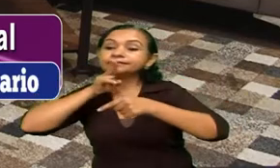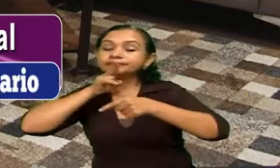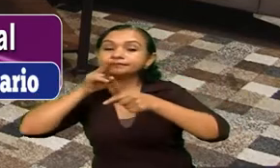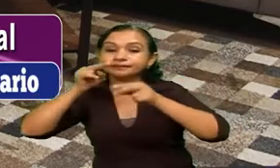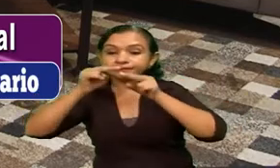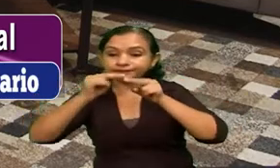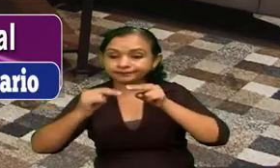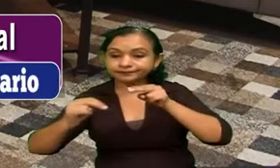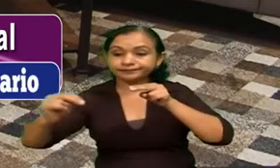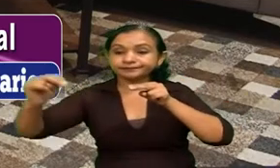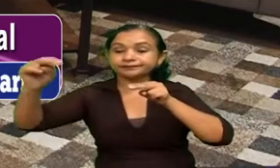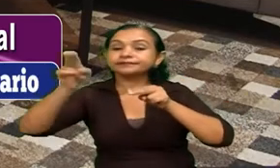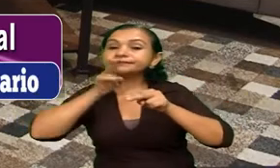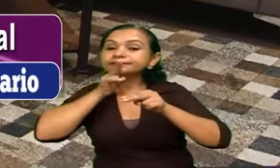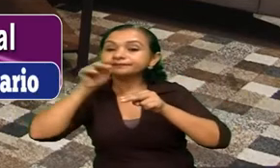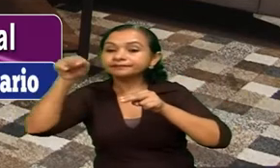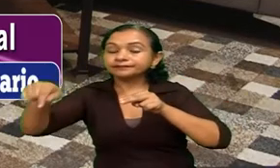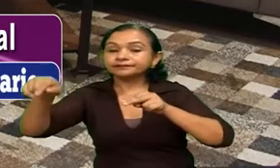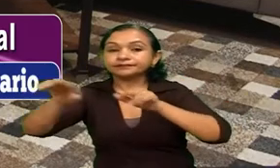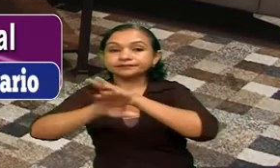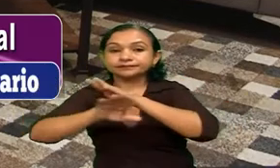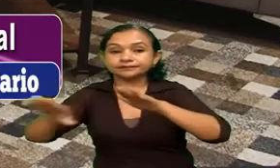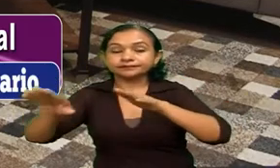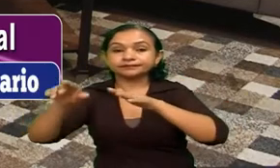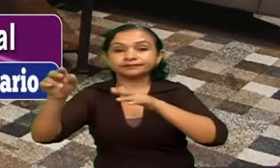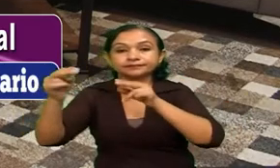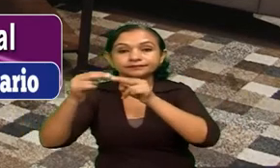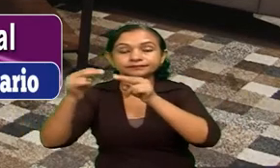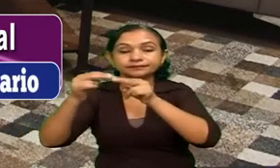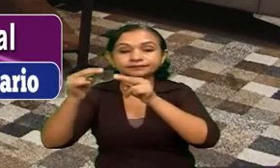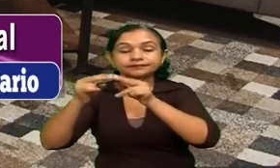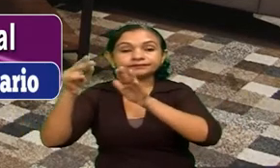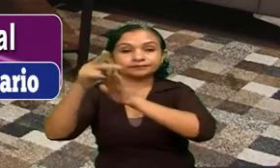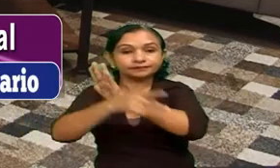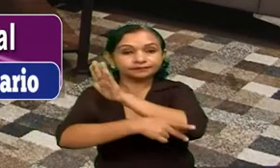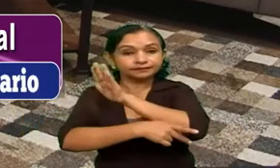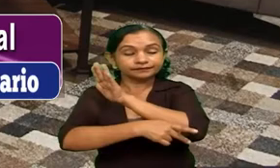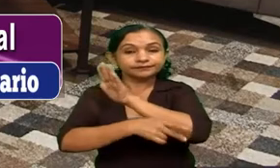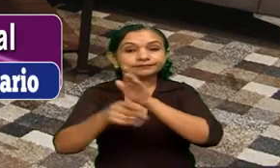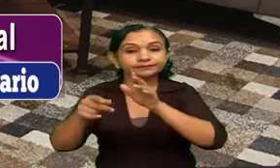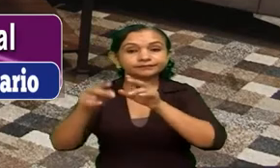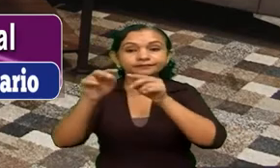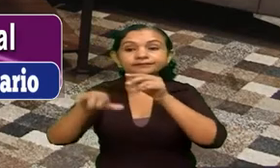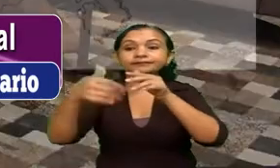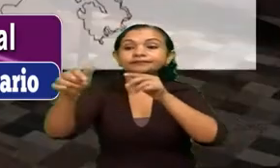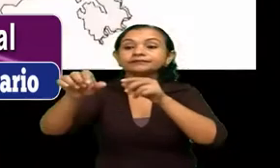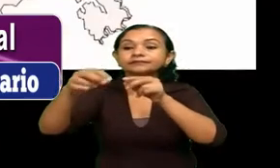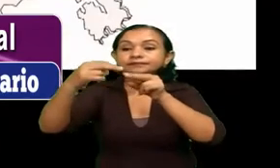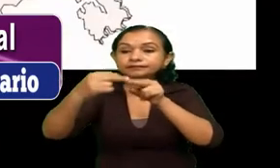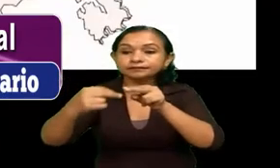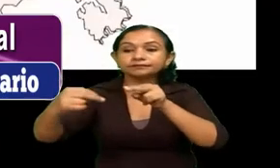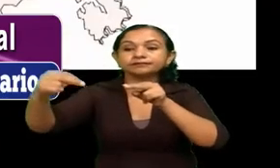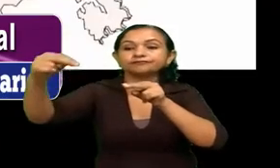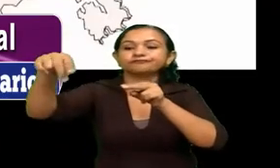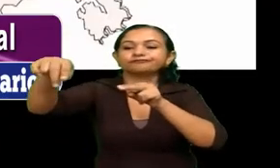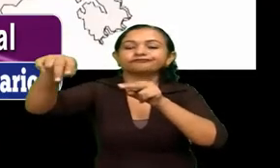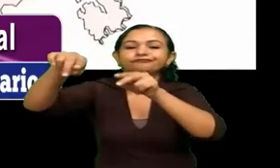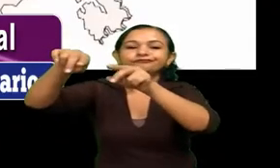después de donde termina esa línea que nos conecta a los países, la línea que sigue es la que le falló